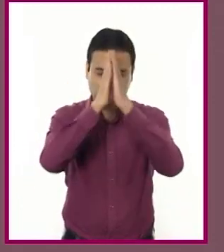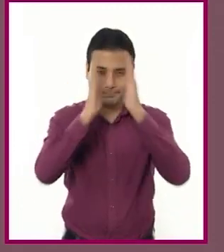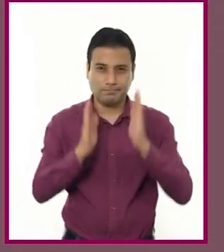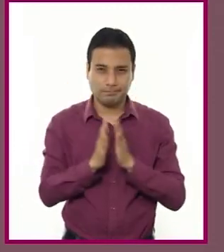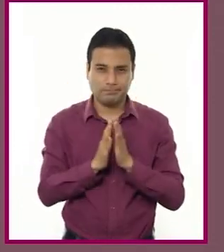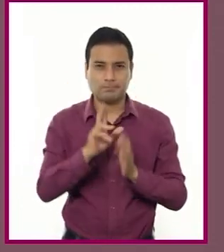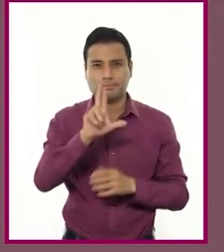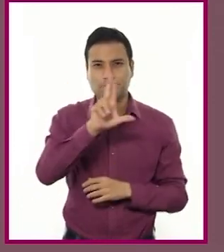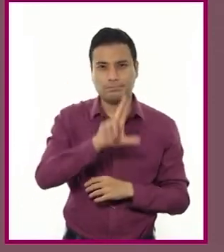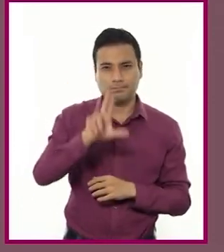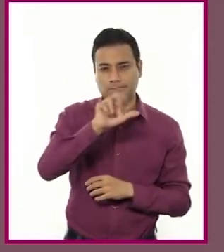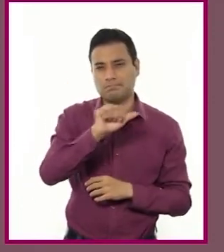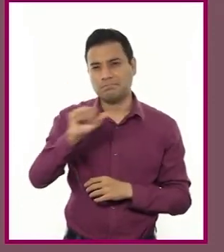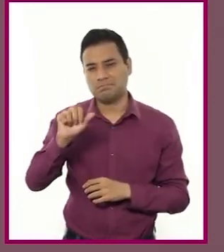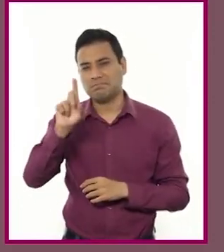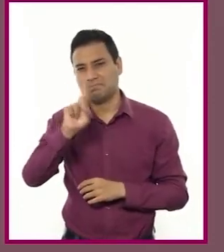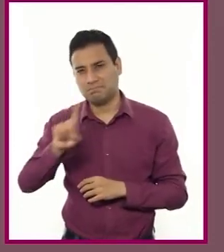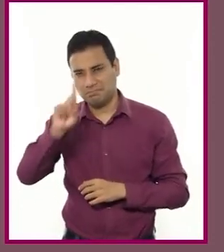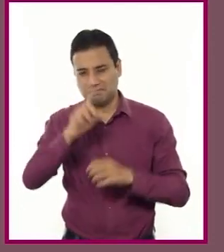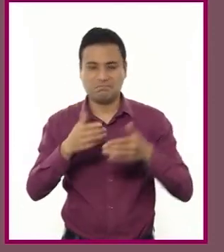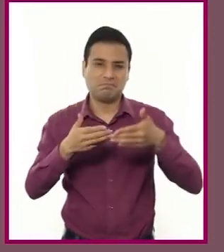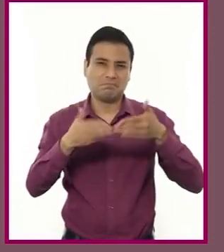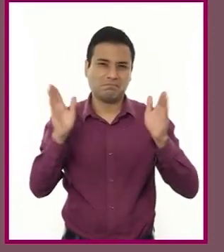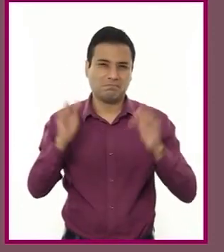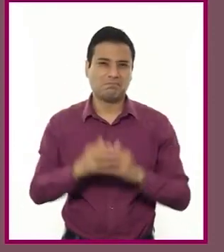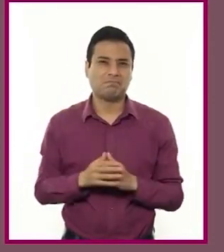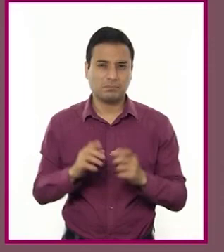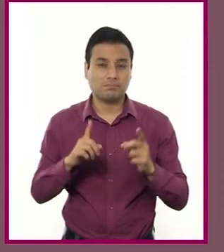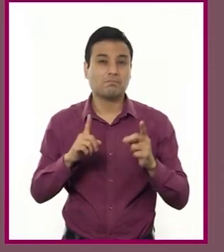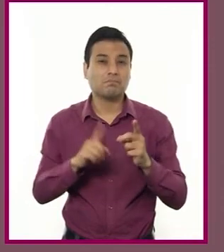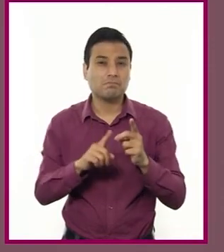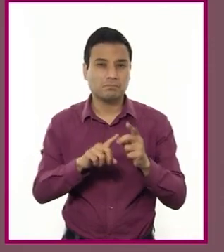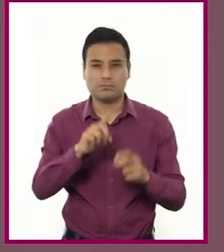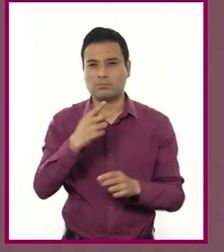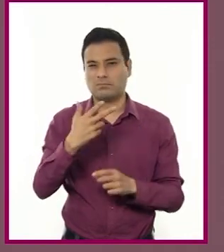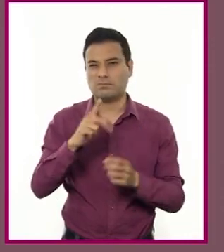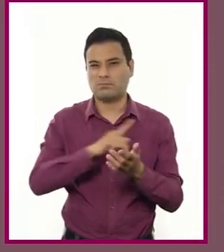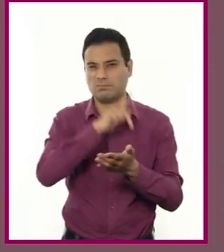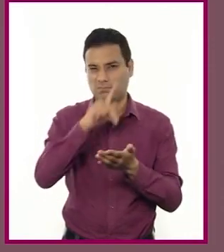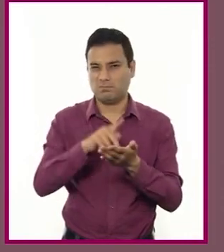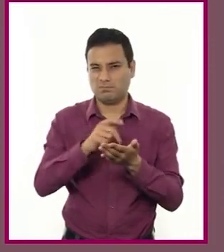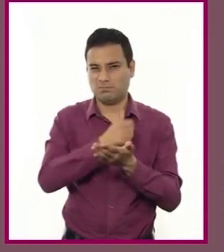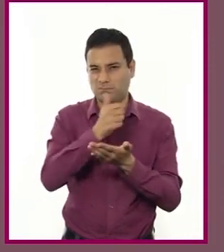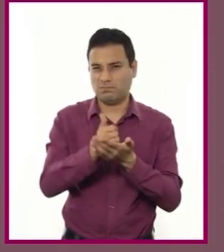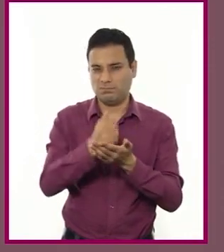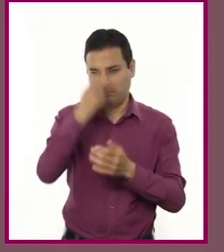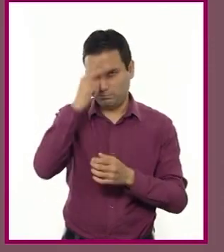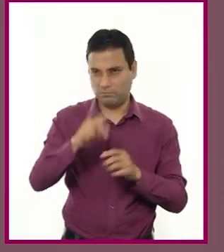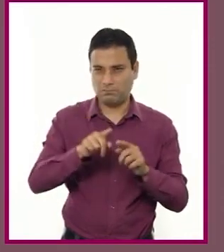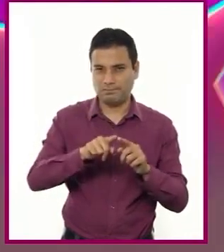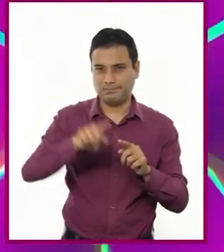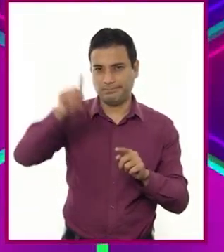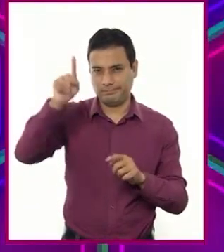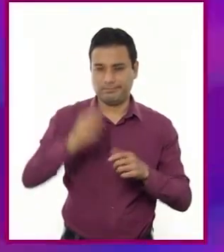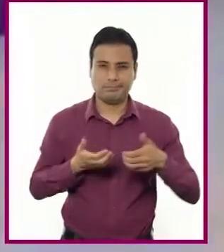domingo de 10 a 17 horas y se ubica a 38 kilómetros al noreste de la Ciudad de México por la carretera a